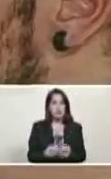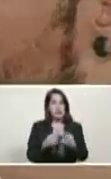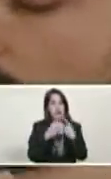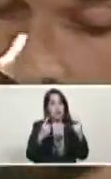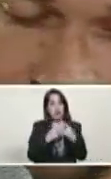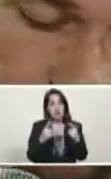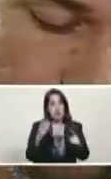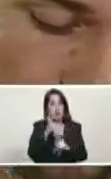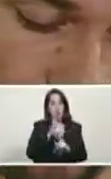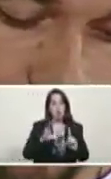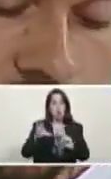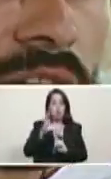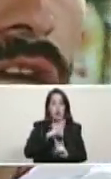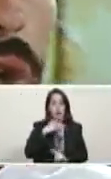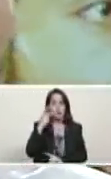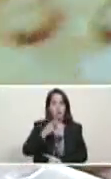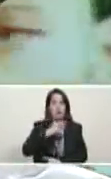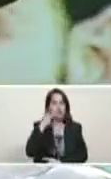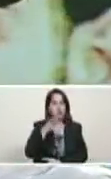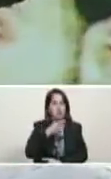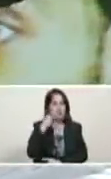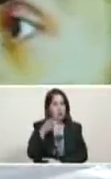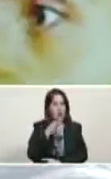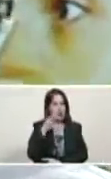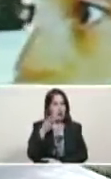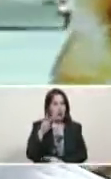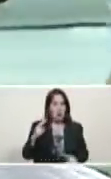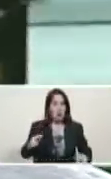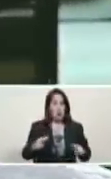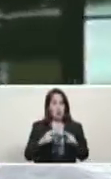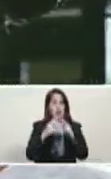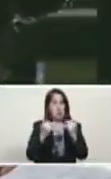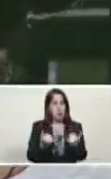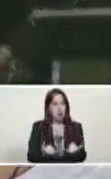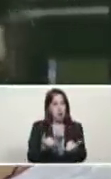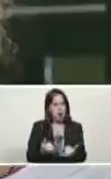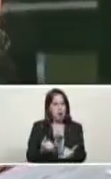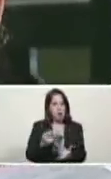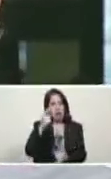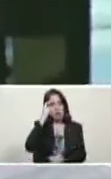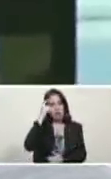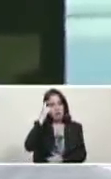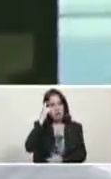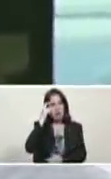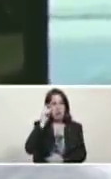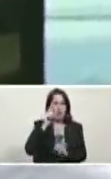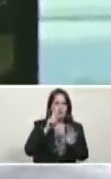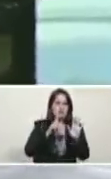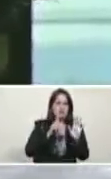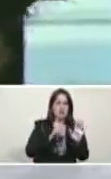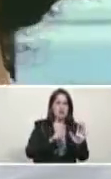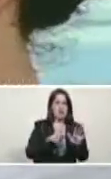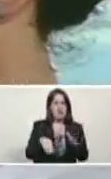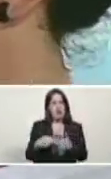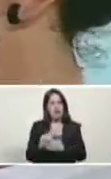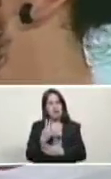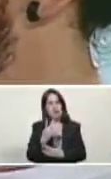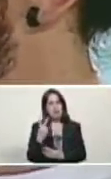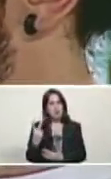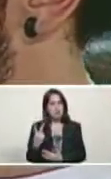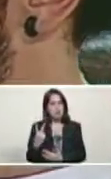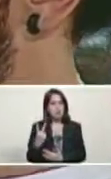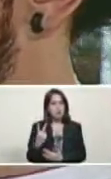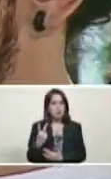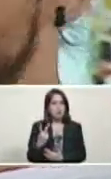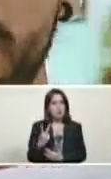cultural y política nos encontramos entre los días 16 y 22 acá en caracas más